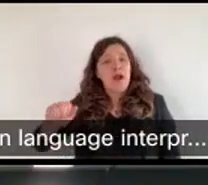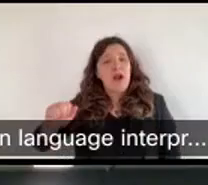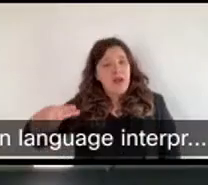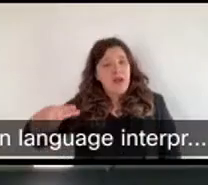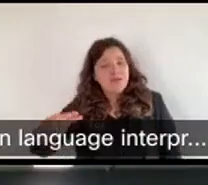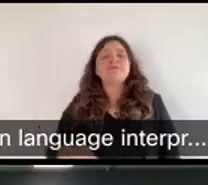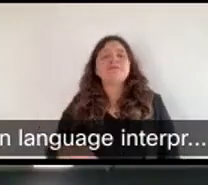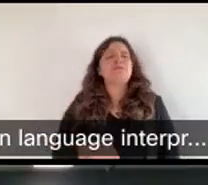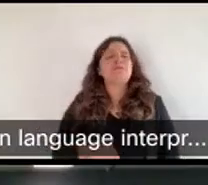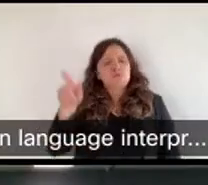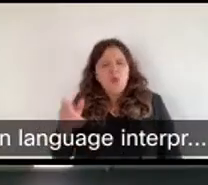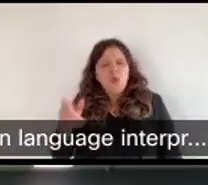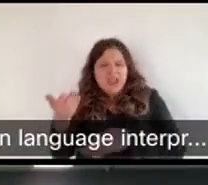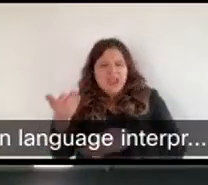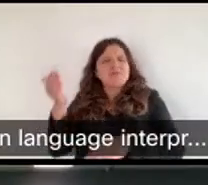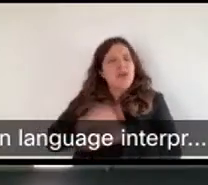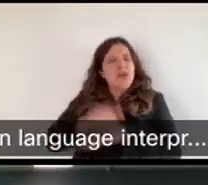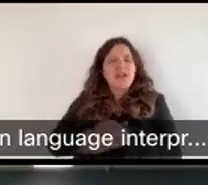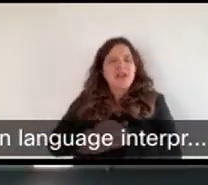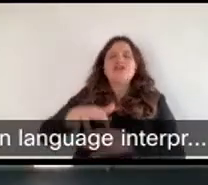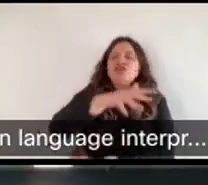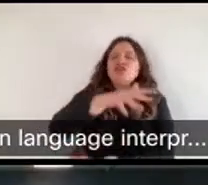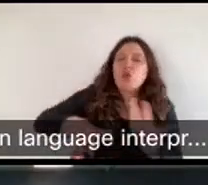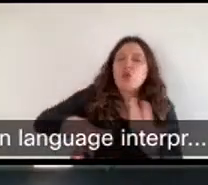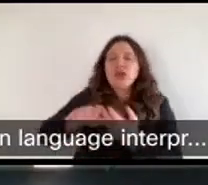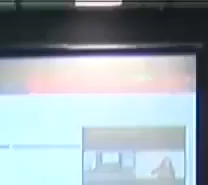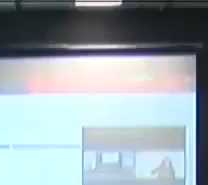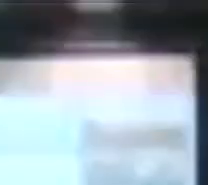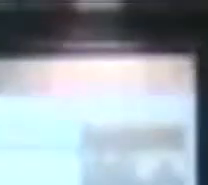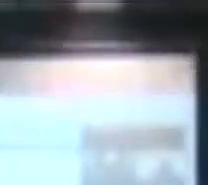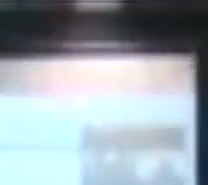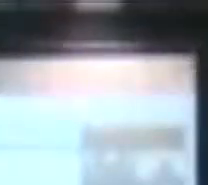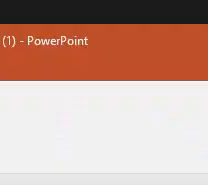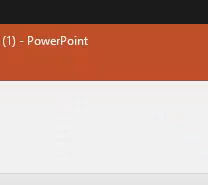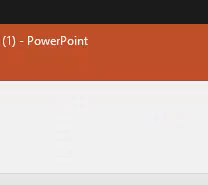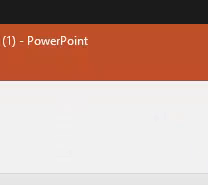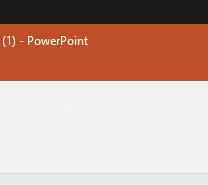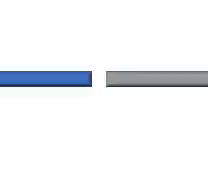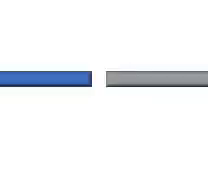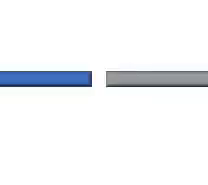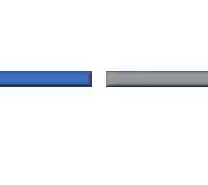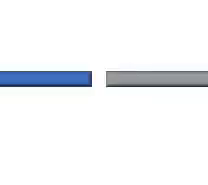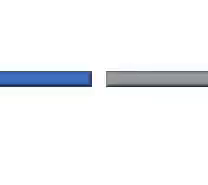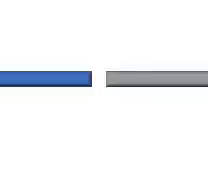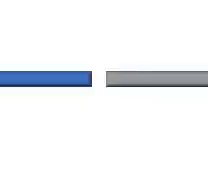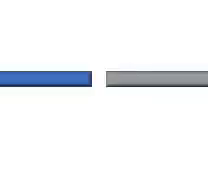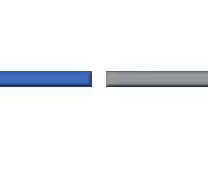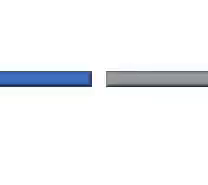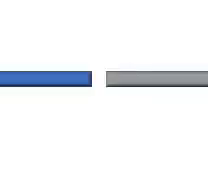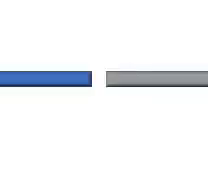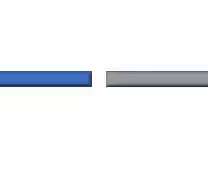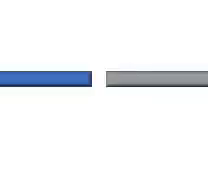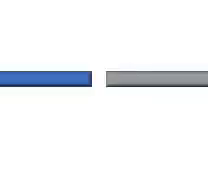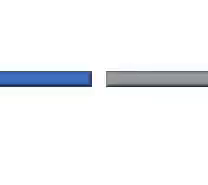quien es especialista en determinantes sociales de la salud. Débora nos está acompañando en un trabajo que estamos iniciando en el marco del proyecto de la Cuenta de